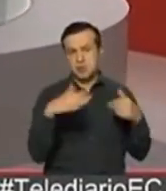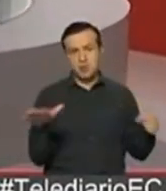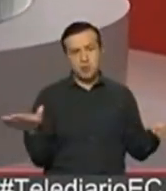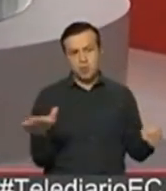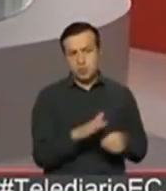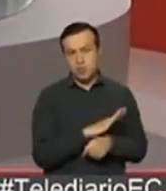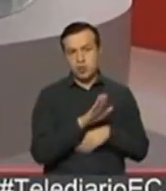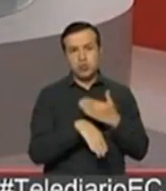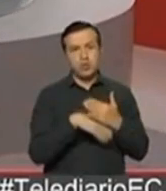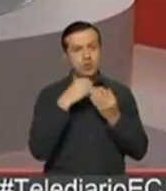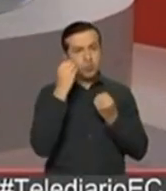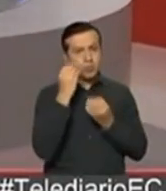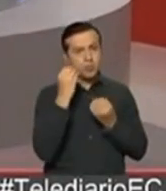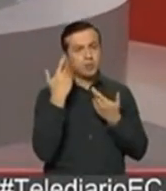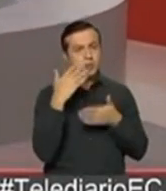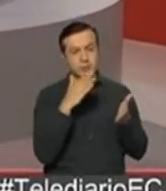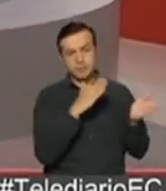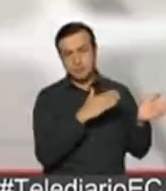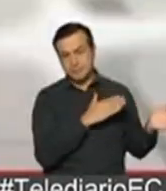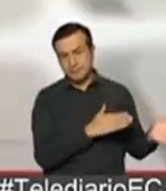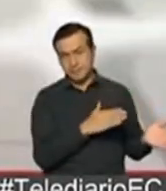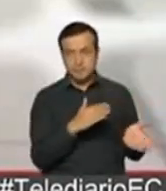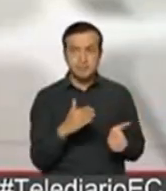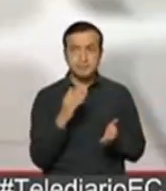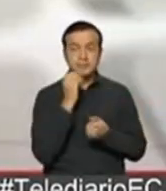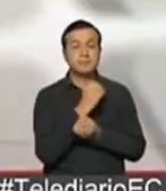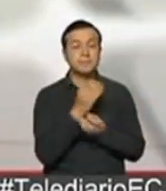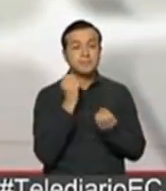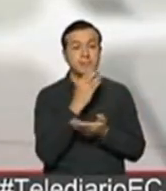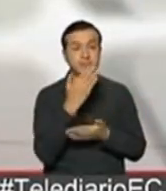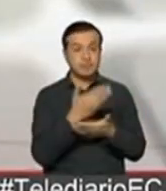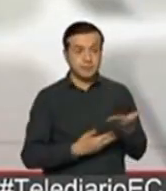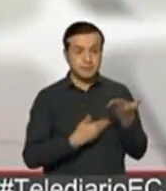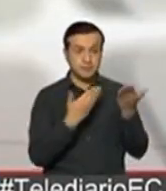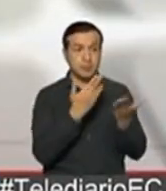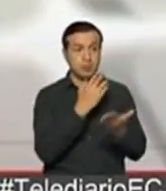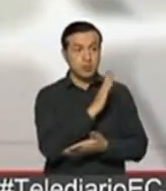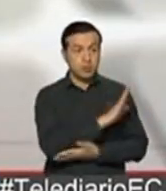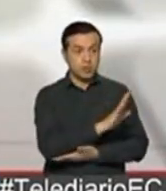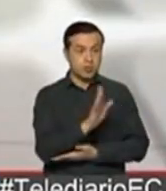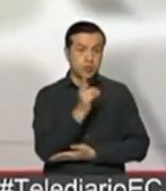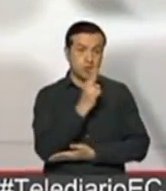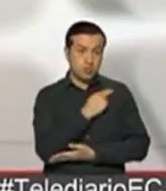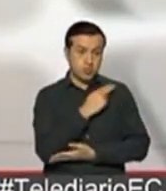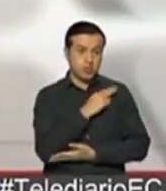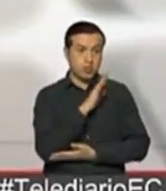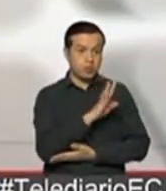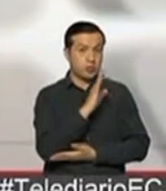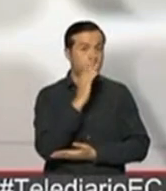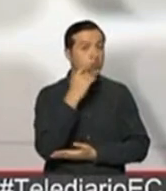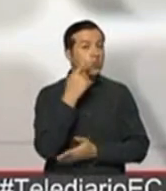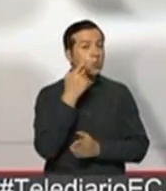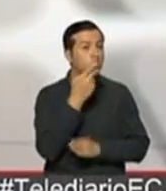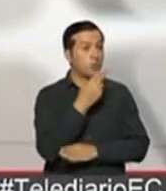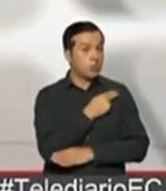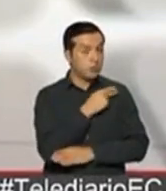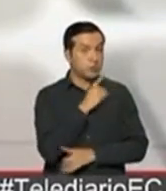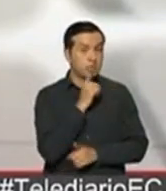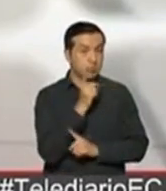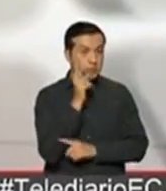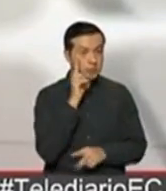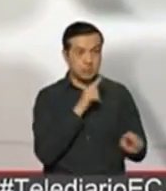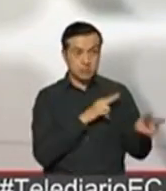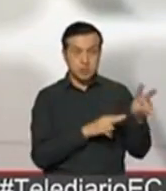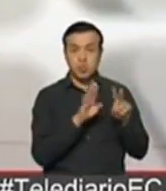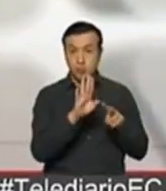los informes preliminares estos informes se entregan a las universidades las universidades tienen la posibilidad de presentar